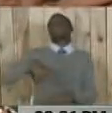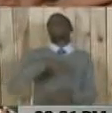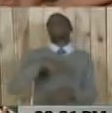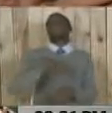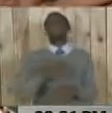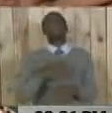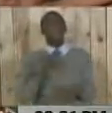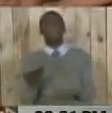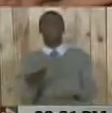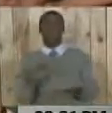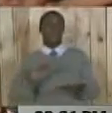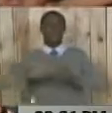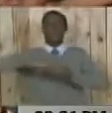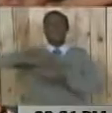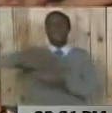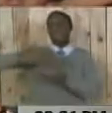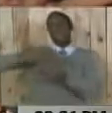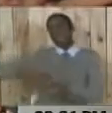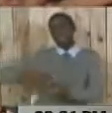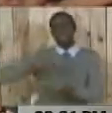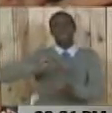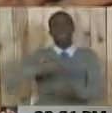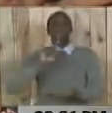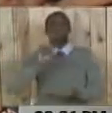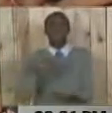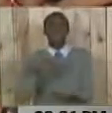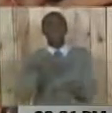la canaimita, sus niños o pueden venir los niños con